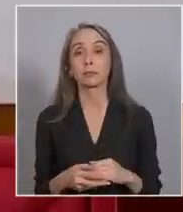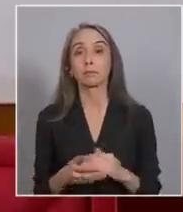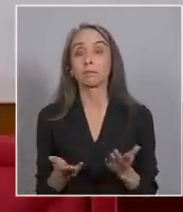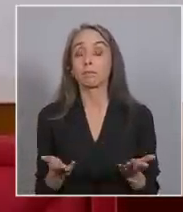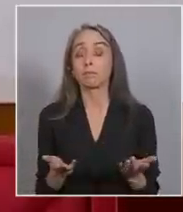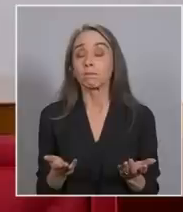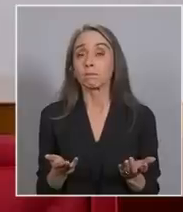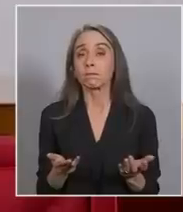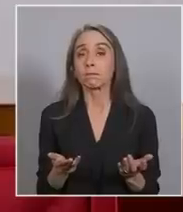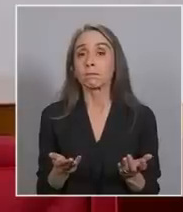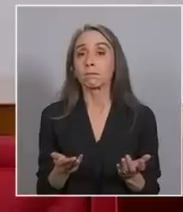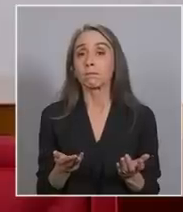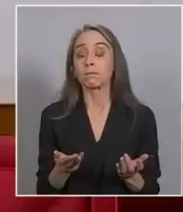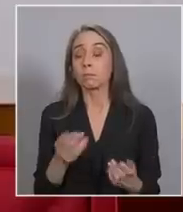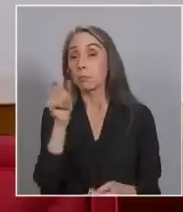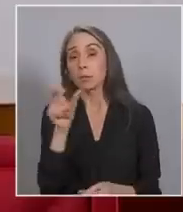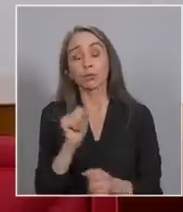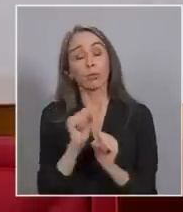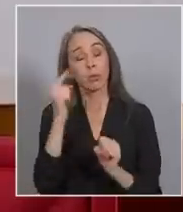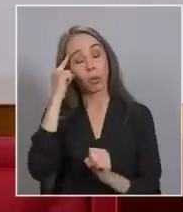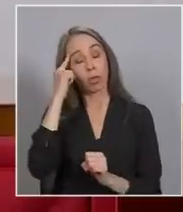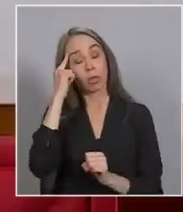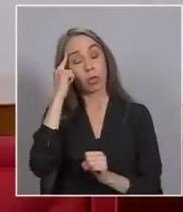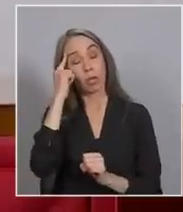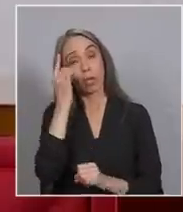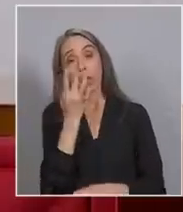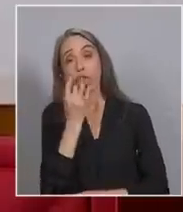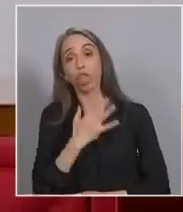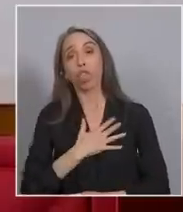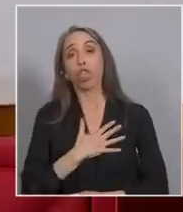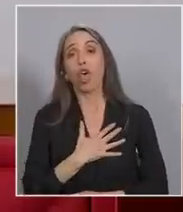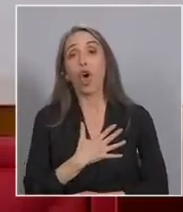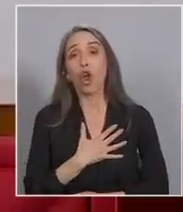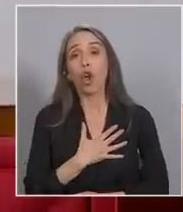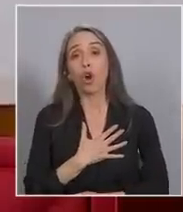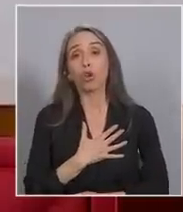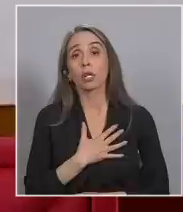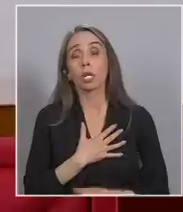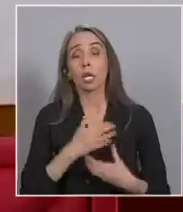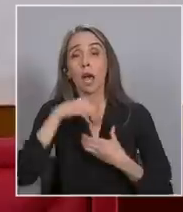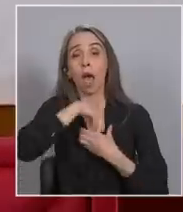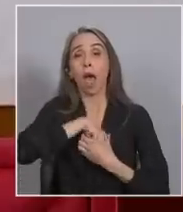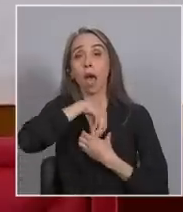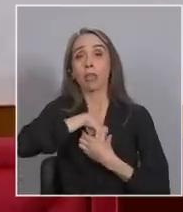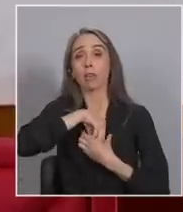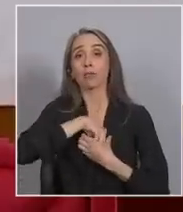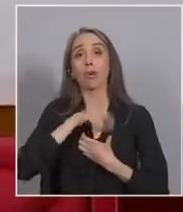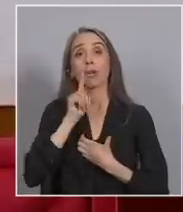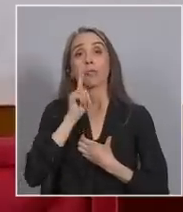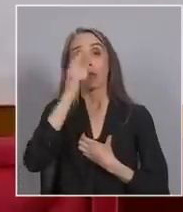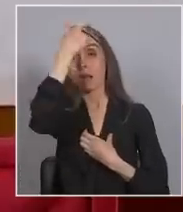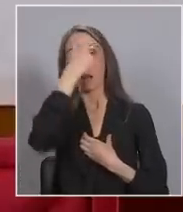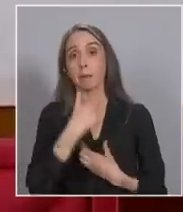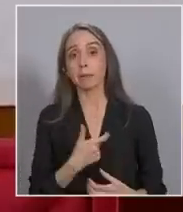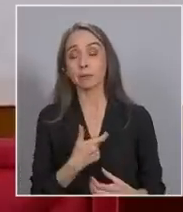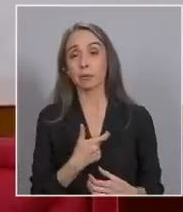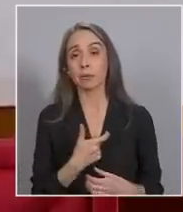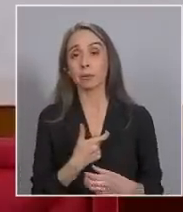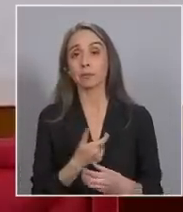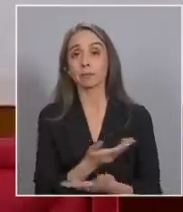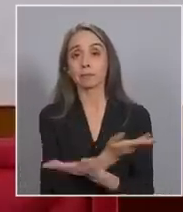Nadie sabe el dolor que una persona puede cargar por dentro. Los